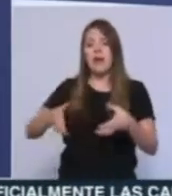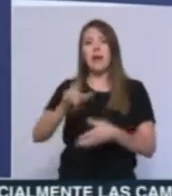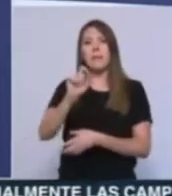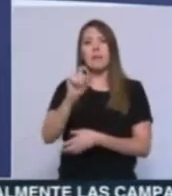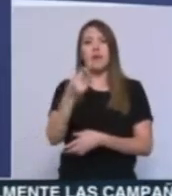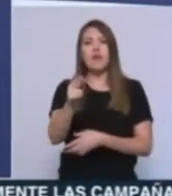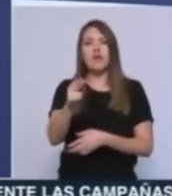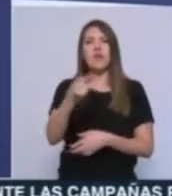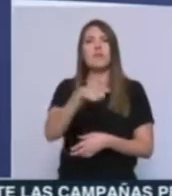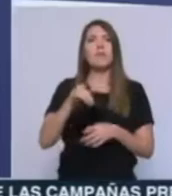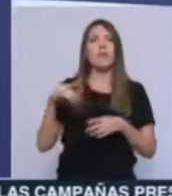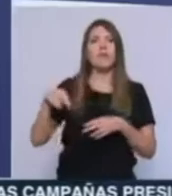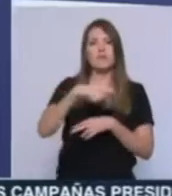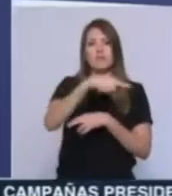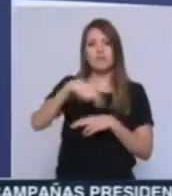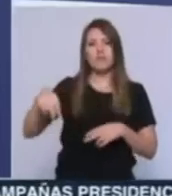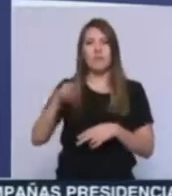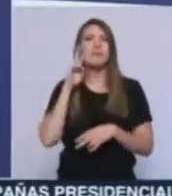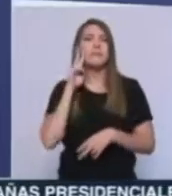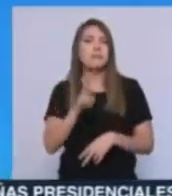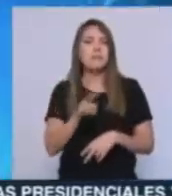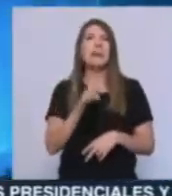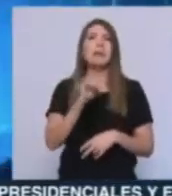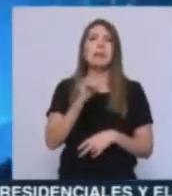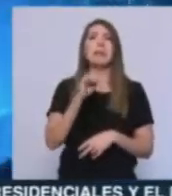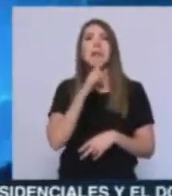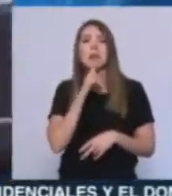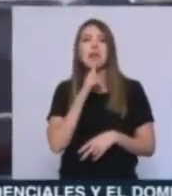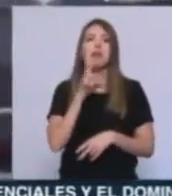favor, pero también en contra. Veamos cuáles son las posturas.